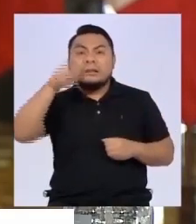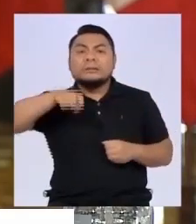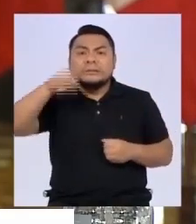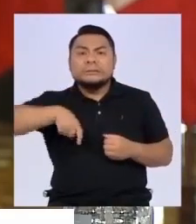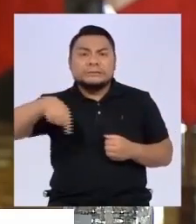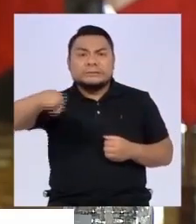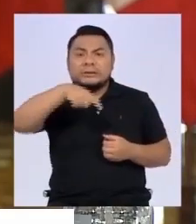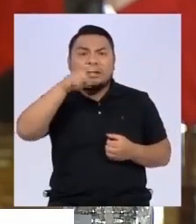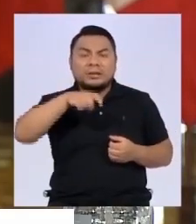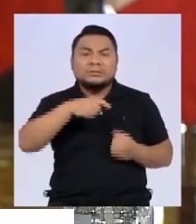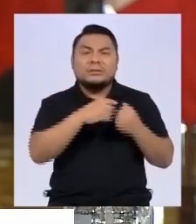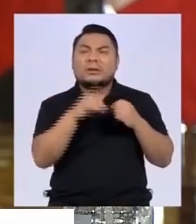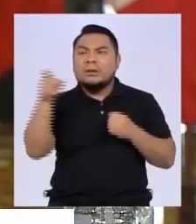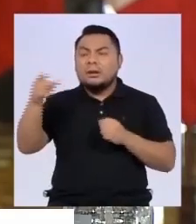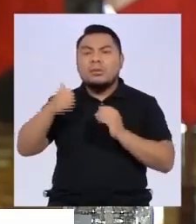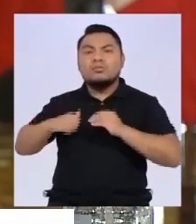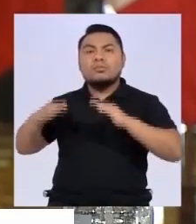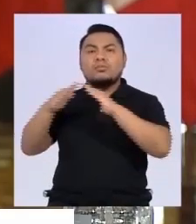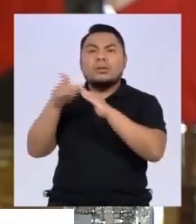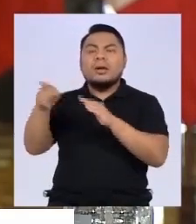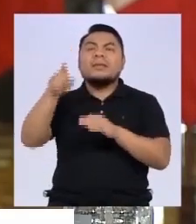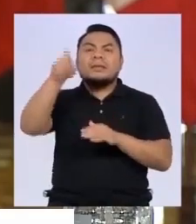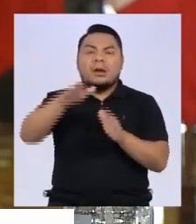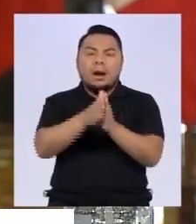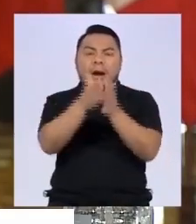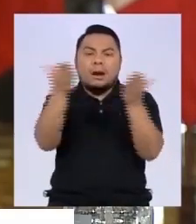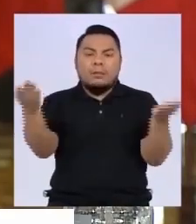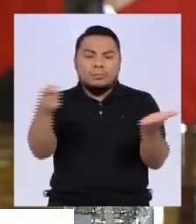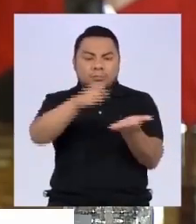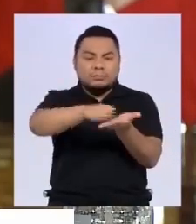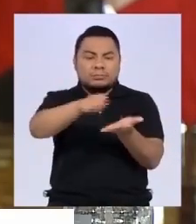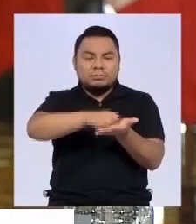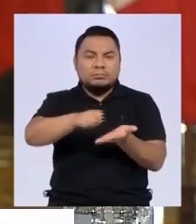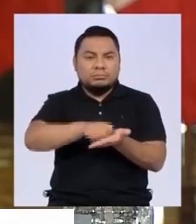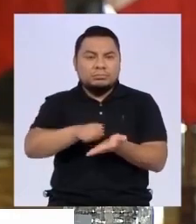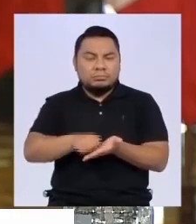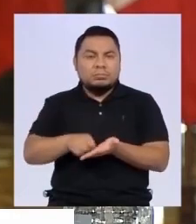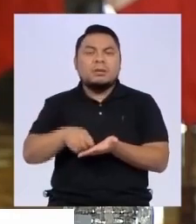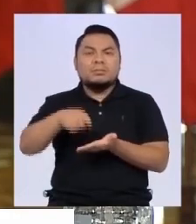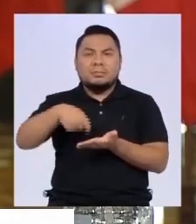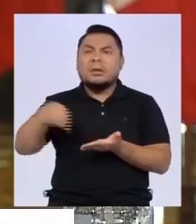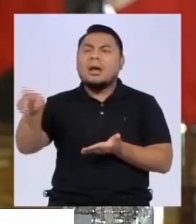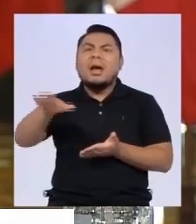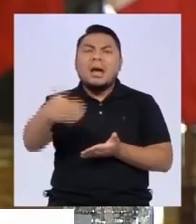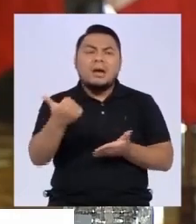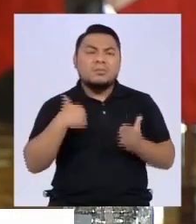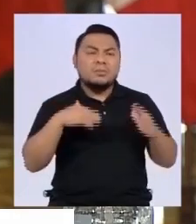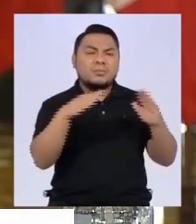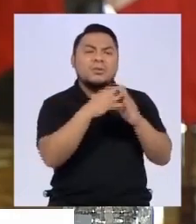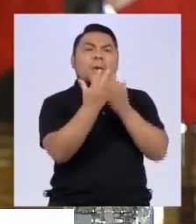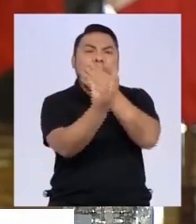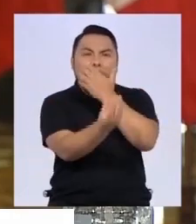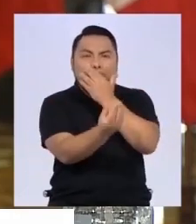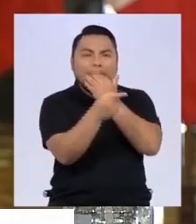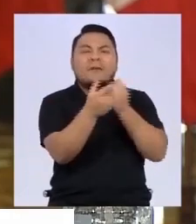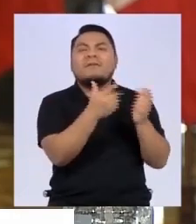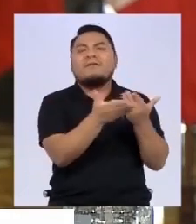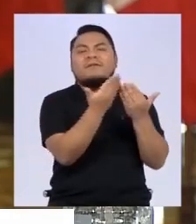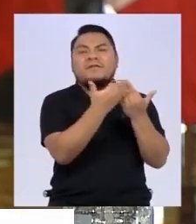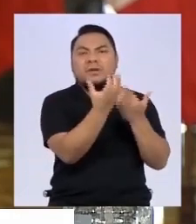realmente lo necesitan, pero tiene que haber un padrón. Hay municipios muy pequeñitos, que seguramente es más fácil